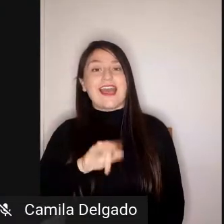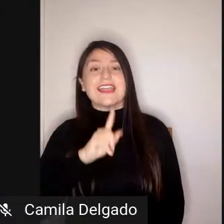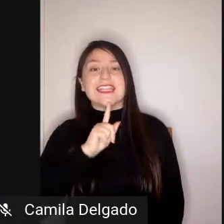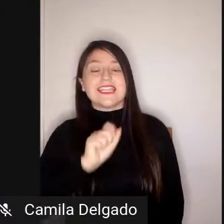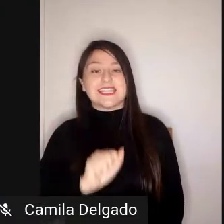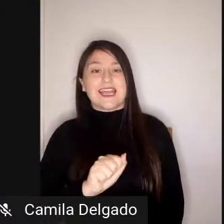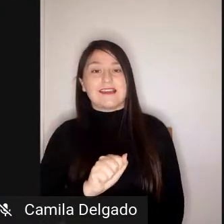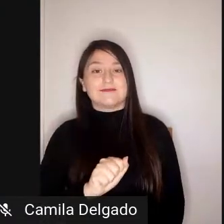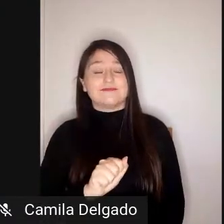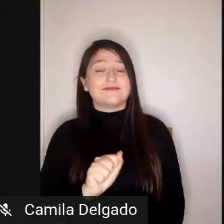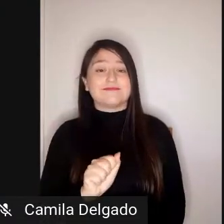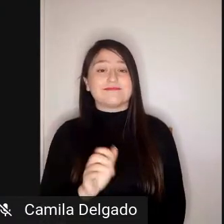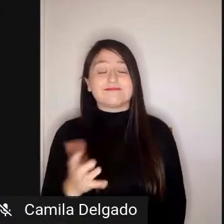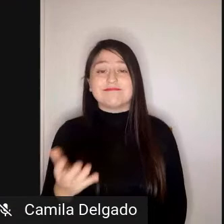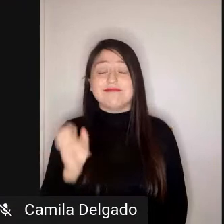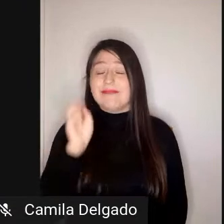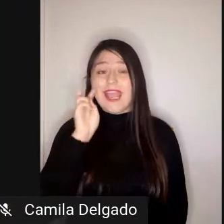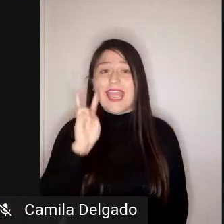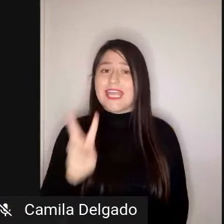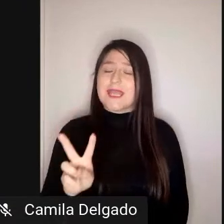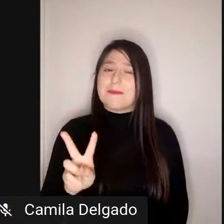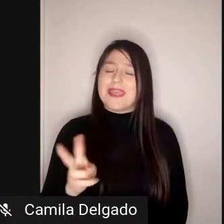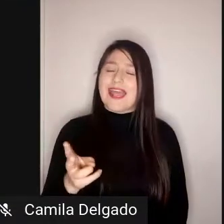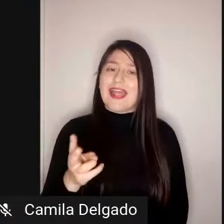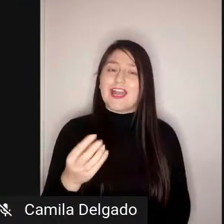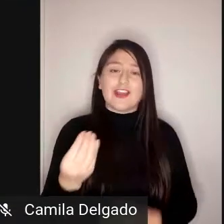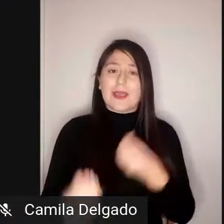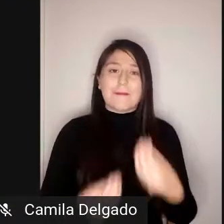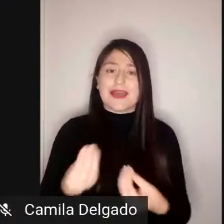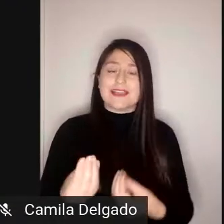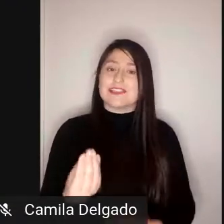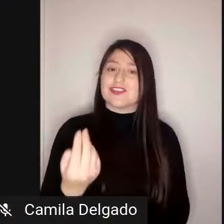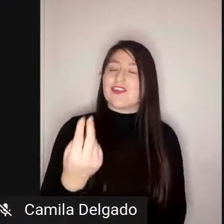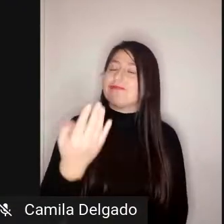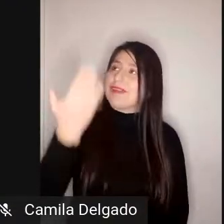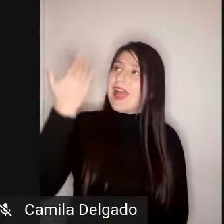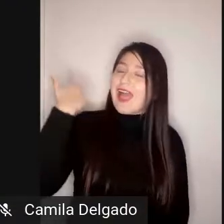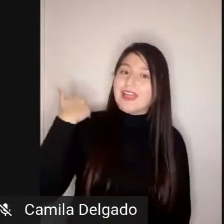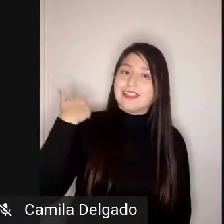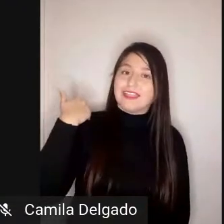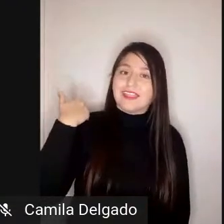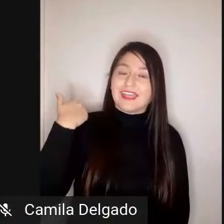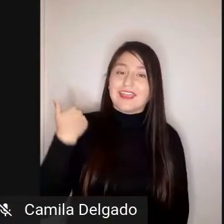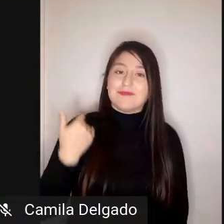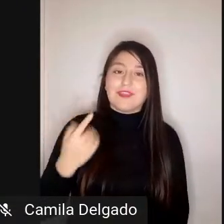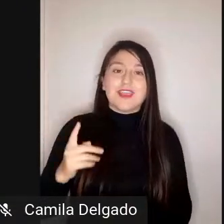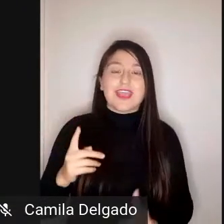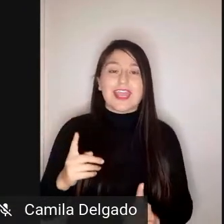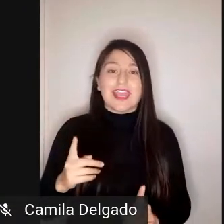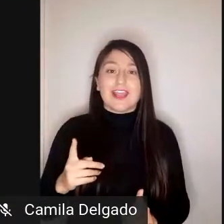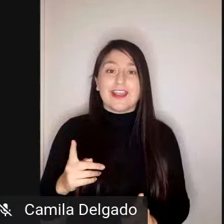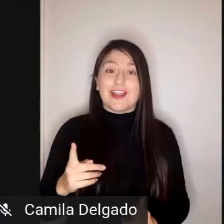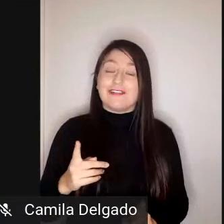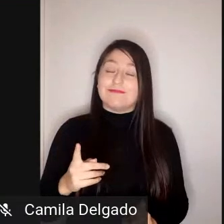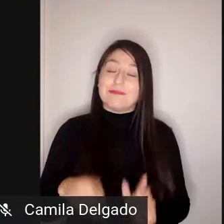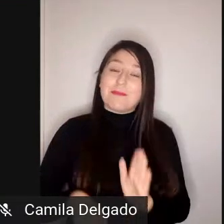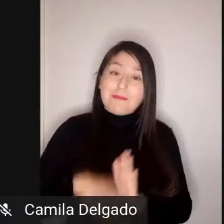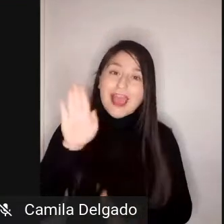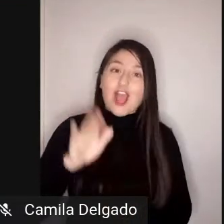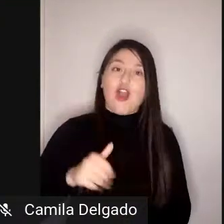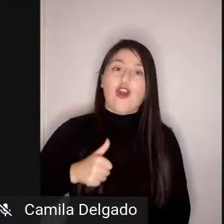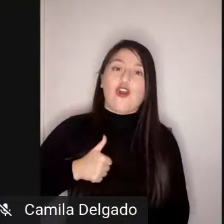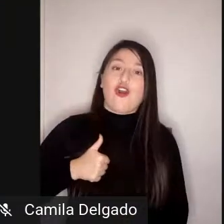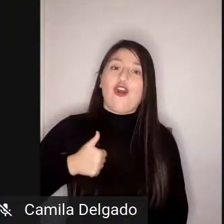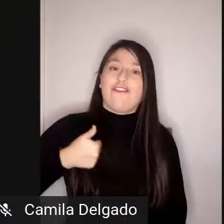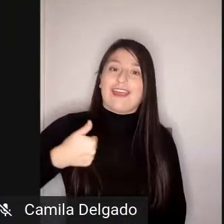mirar mucho el pasado para poder entendernos en qué nos configuramos ahora, sobre todo los jóvenes, creo yo. Y eso también nos da a entender y nos da luces